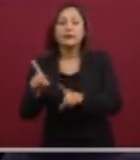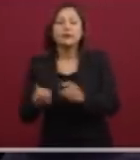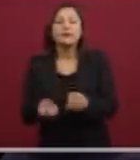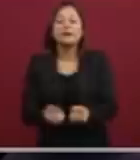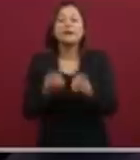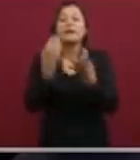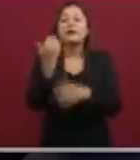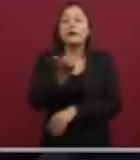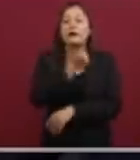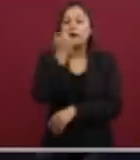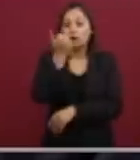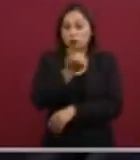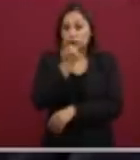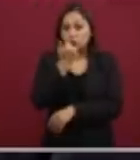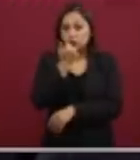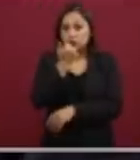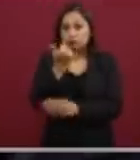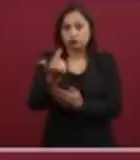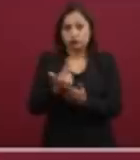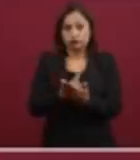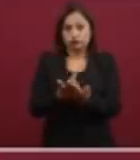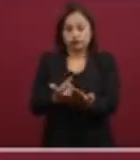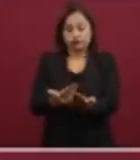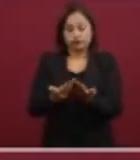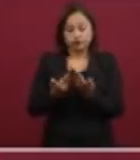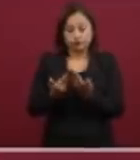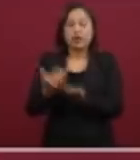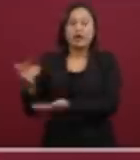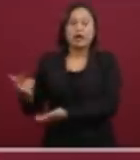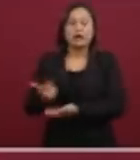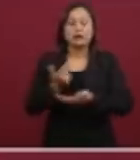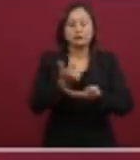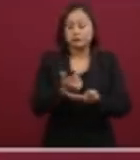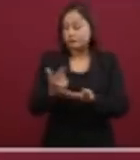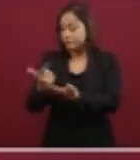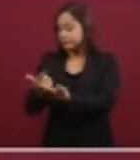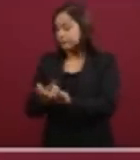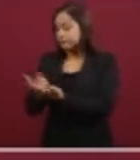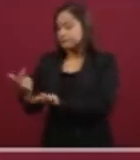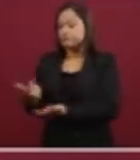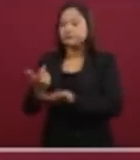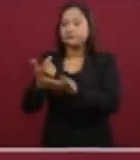para mejorar sus instalaciones y para el mantenimiento.